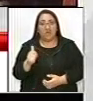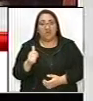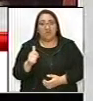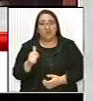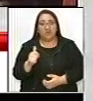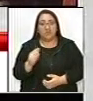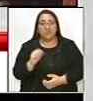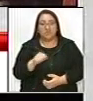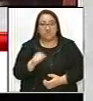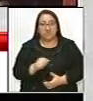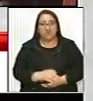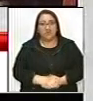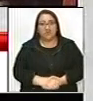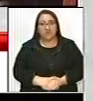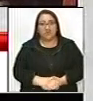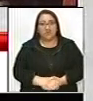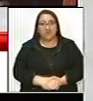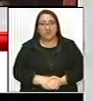Figueroa Minaya, sí.